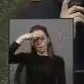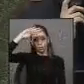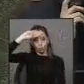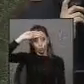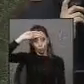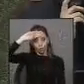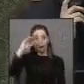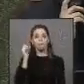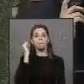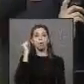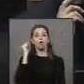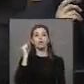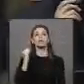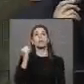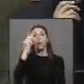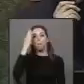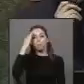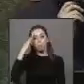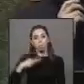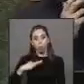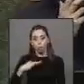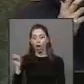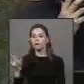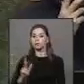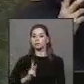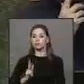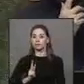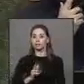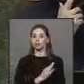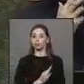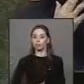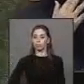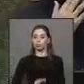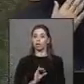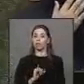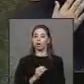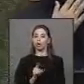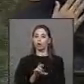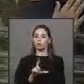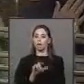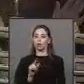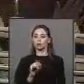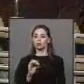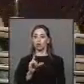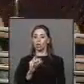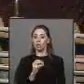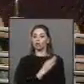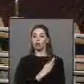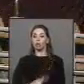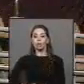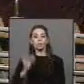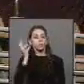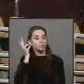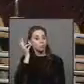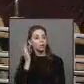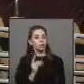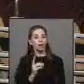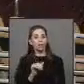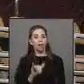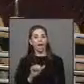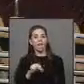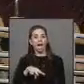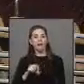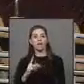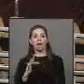Se encuentran en las tribunas el diputado señor José Luis Toledo y la diputada señora Dayana Fundora. ¡Bienvenidos!